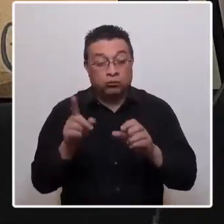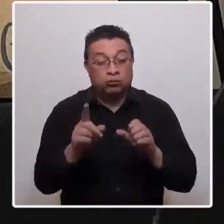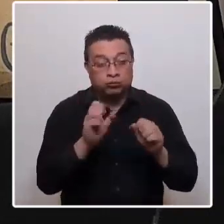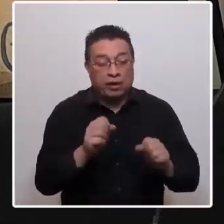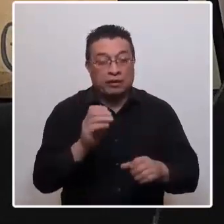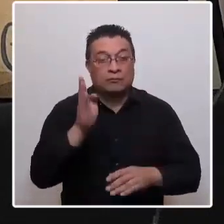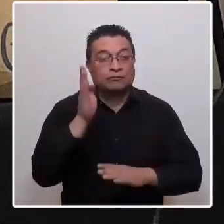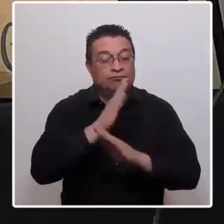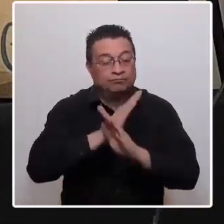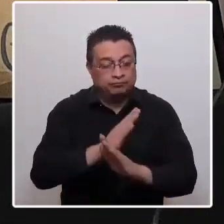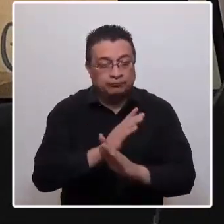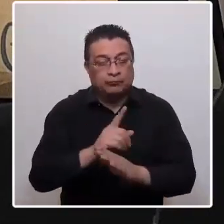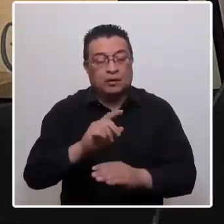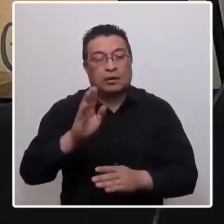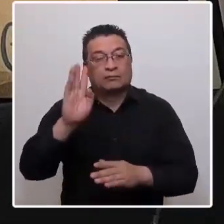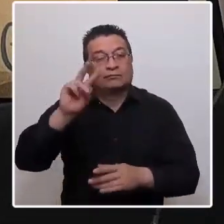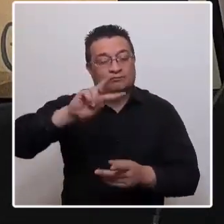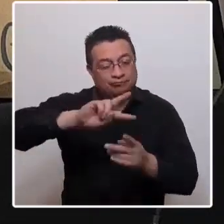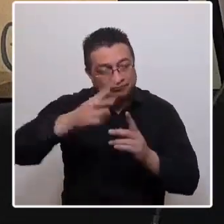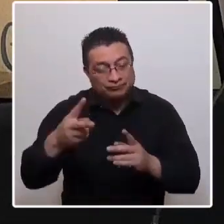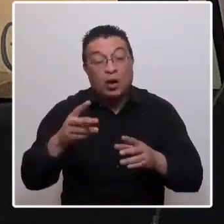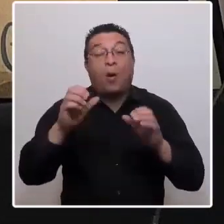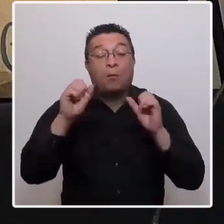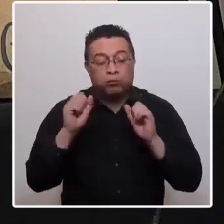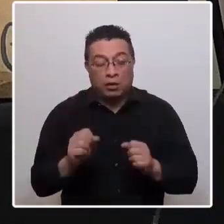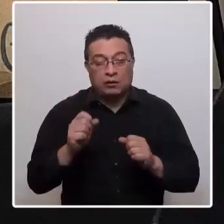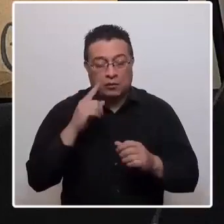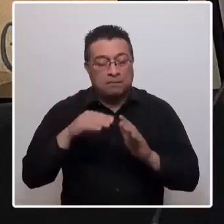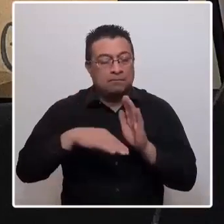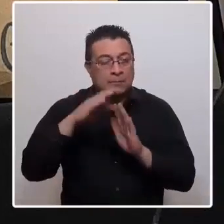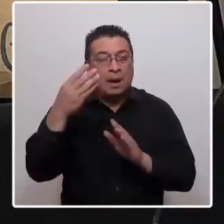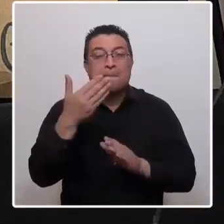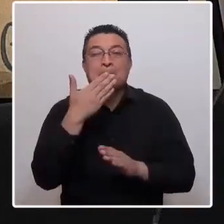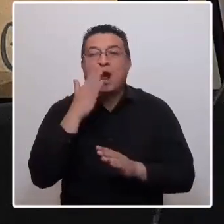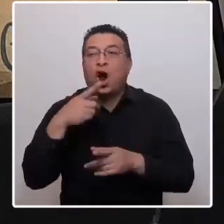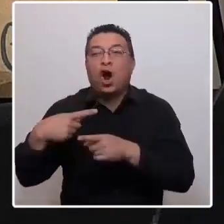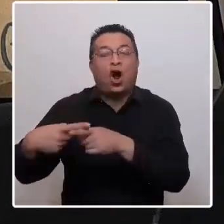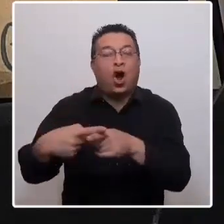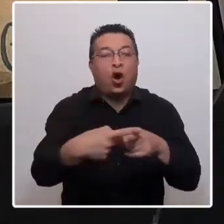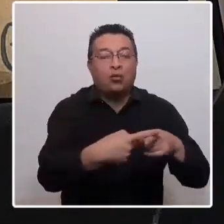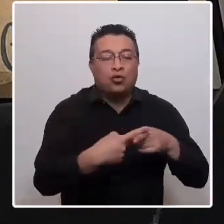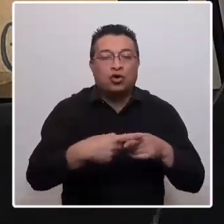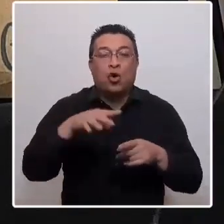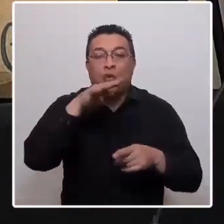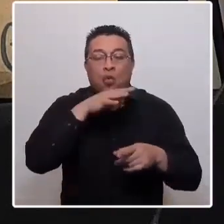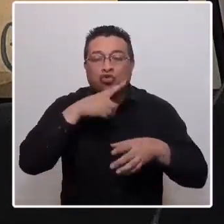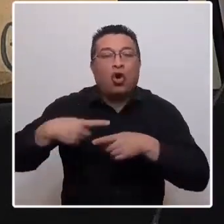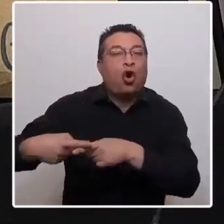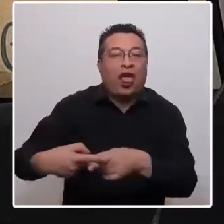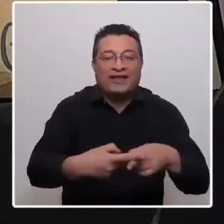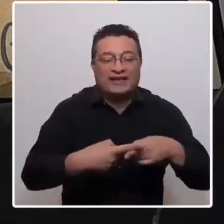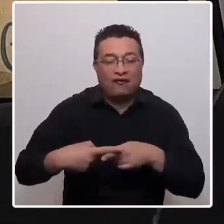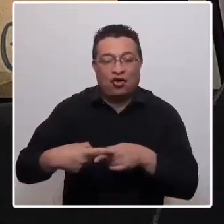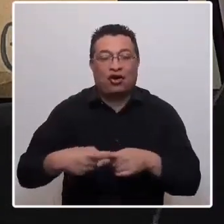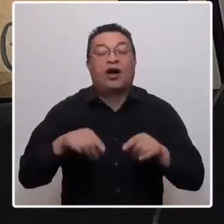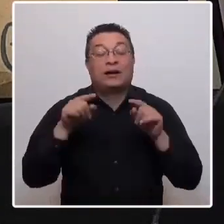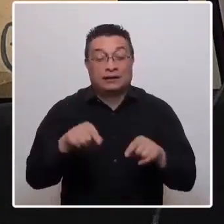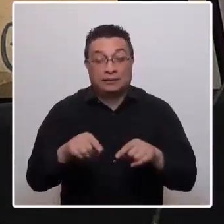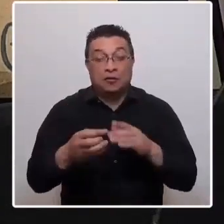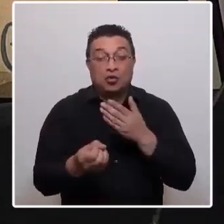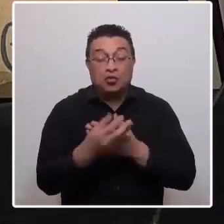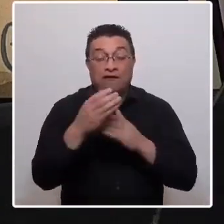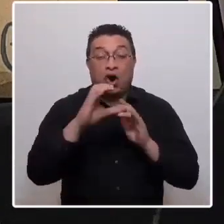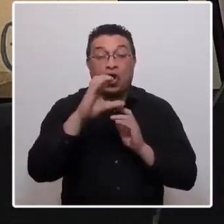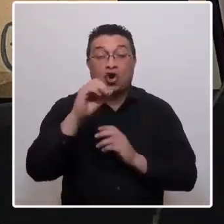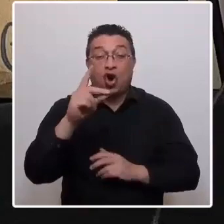caducadas, revocadas, priorizando el bien común y el uso colectivo. Mencionar que el nuevo Código de Agua